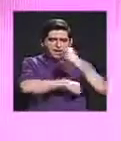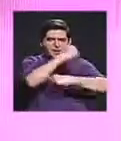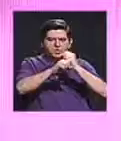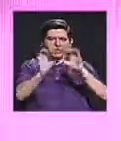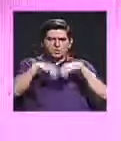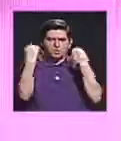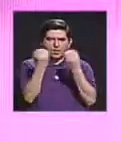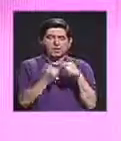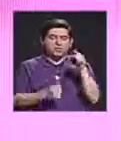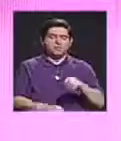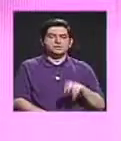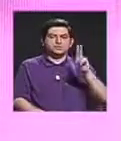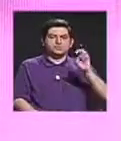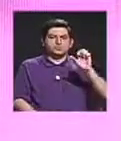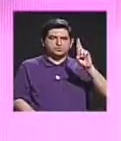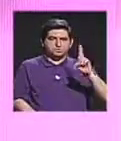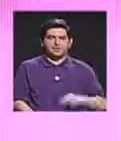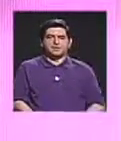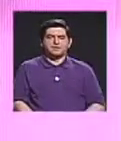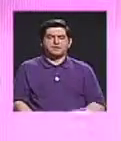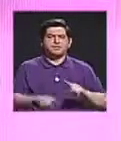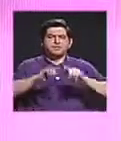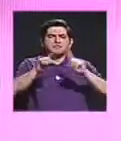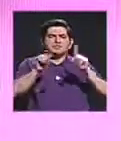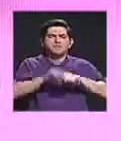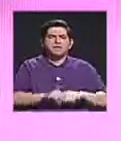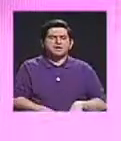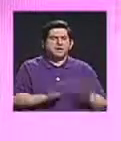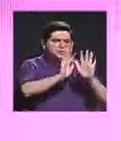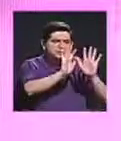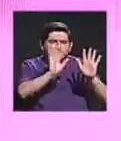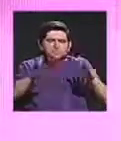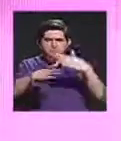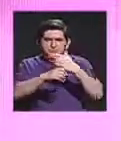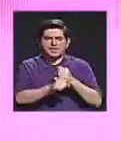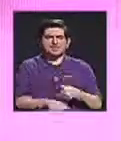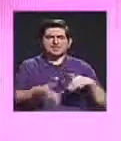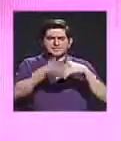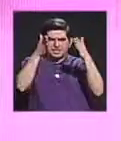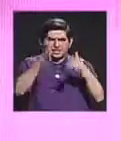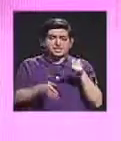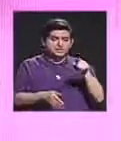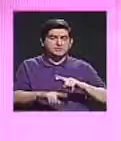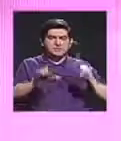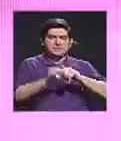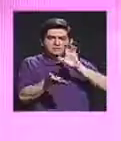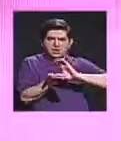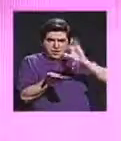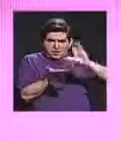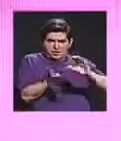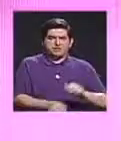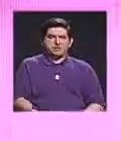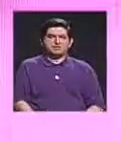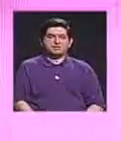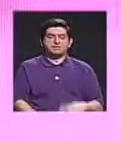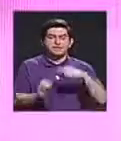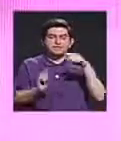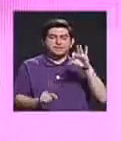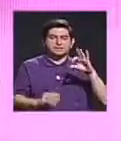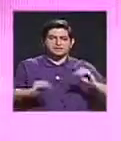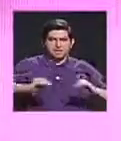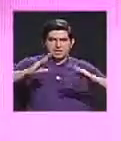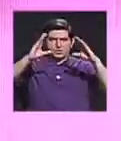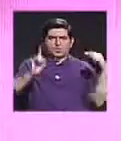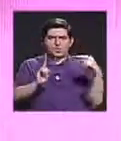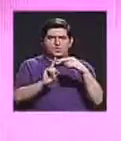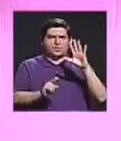en el pretil de la ucr habrá gran variedad de adornos elaborados por los estudiantes de estos cursos y será desde las nueve